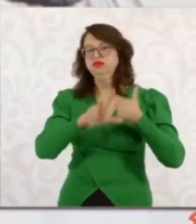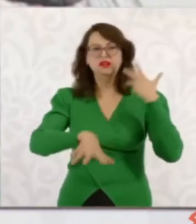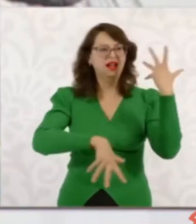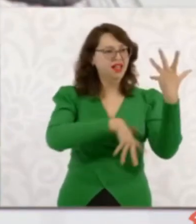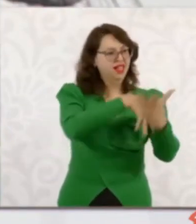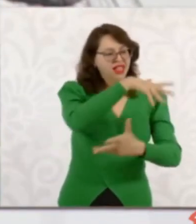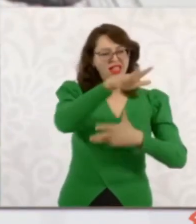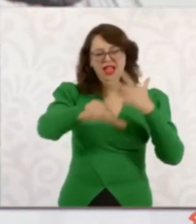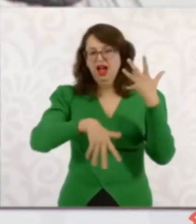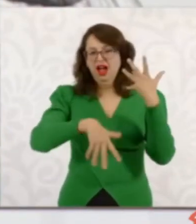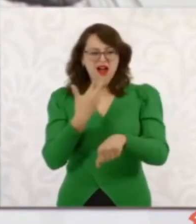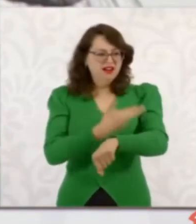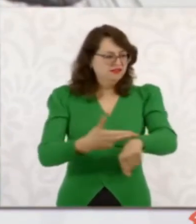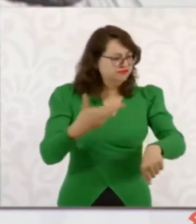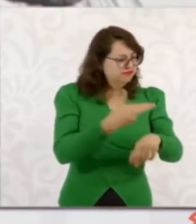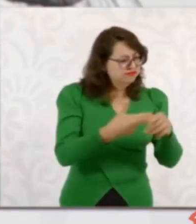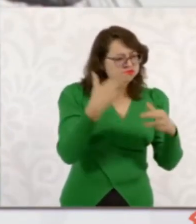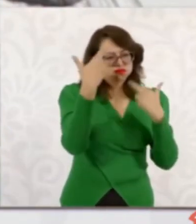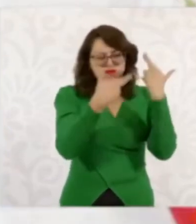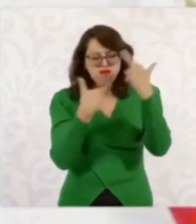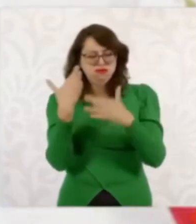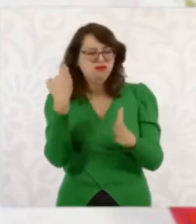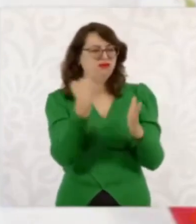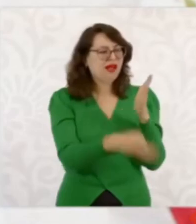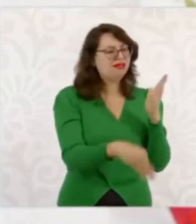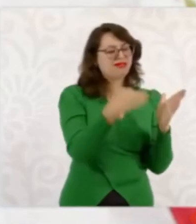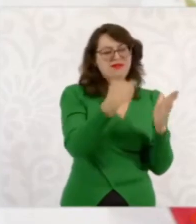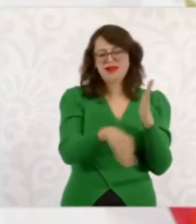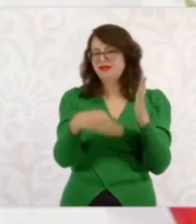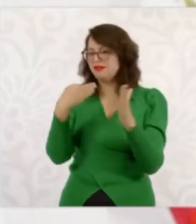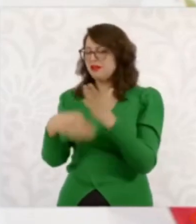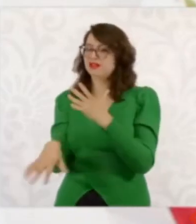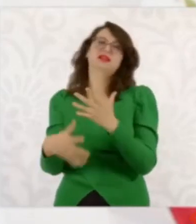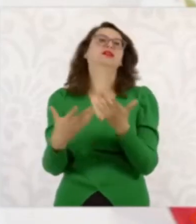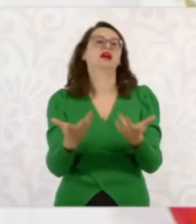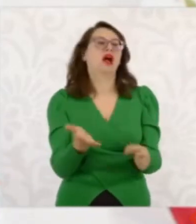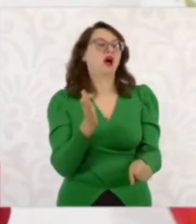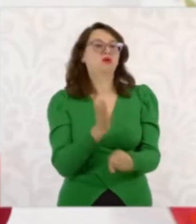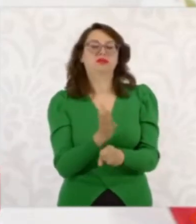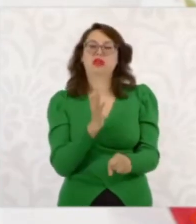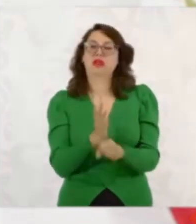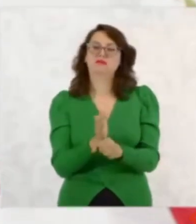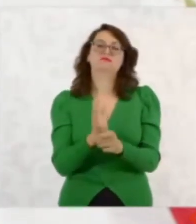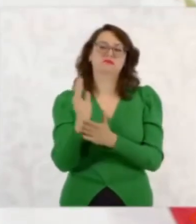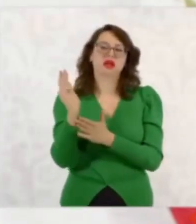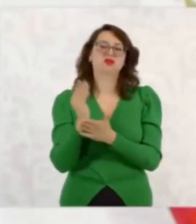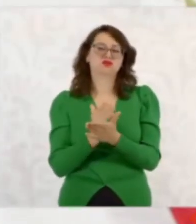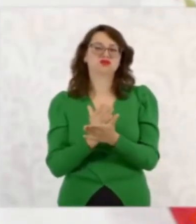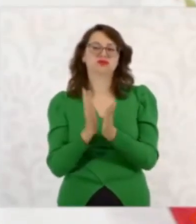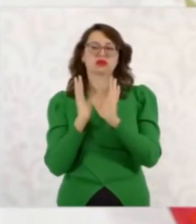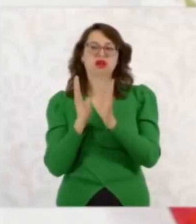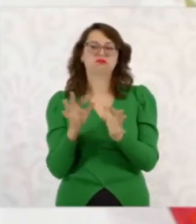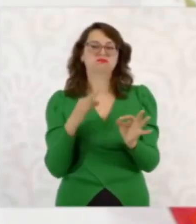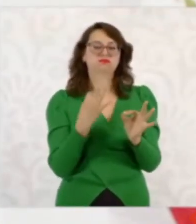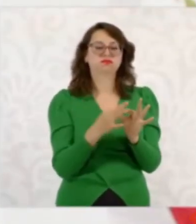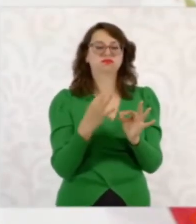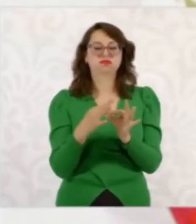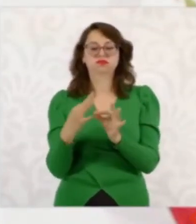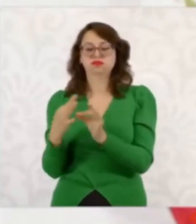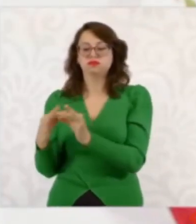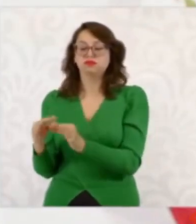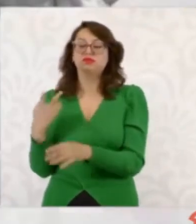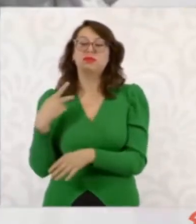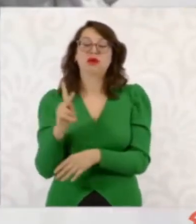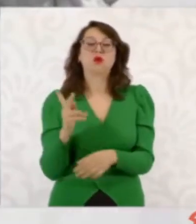están pendientes de revisión, pero ya prácticamente se solventó todo. Primero porque licitan